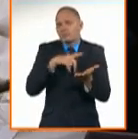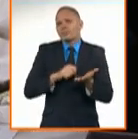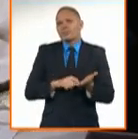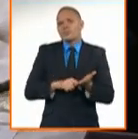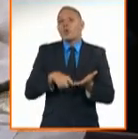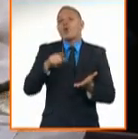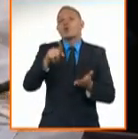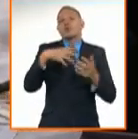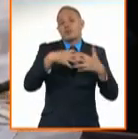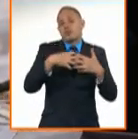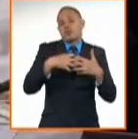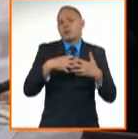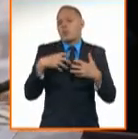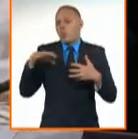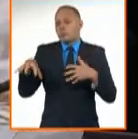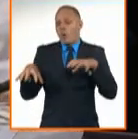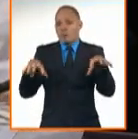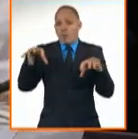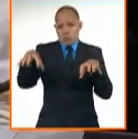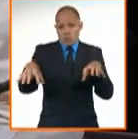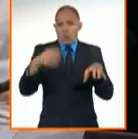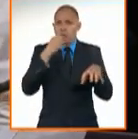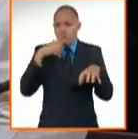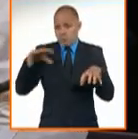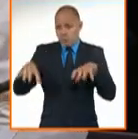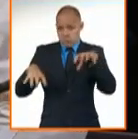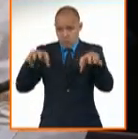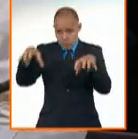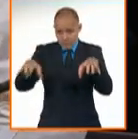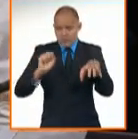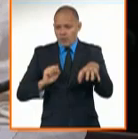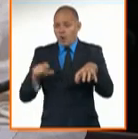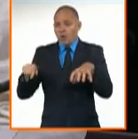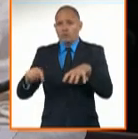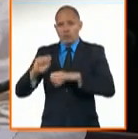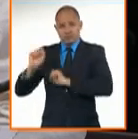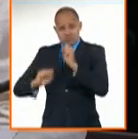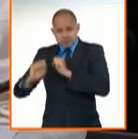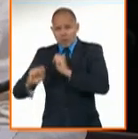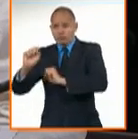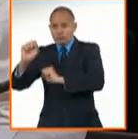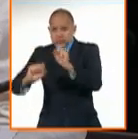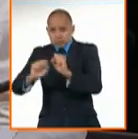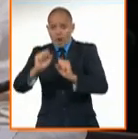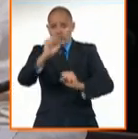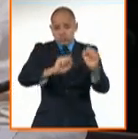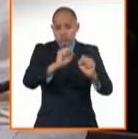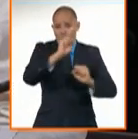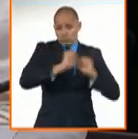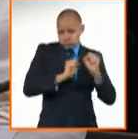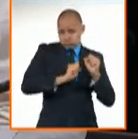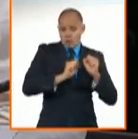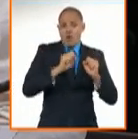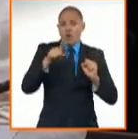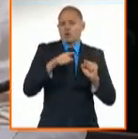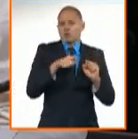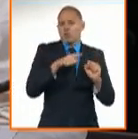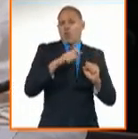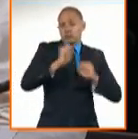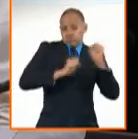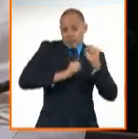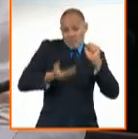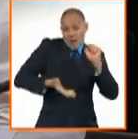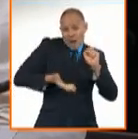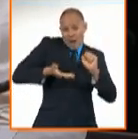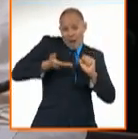ante una falla de cualquier bloque imprevista una salida abrupta de un bloque se prepara el sistema para que al menos tenga